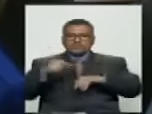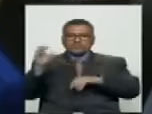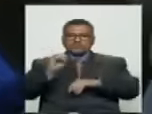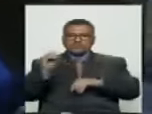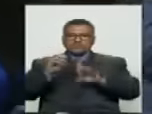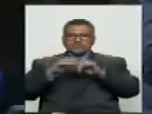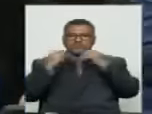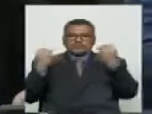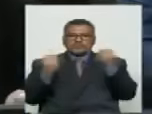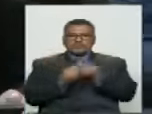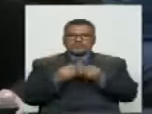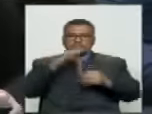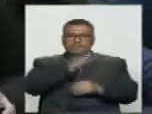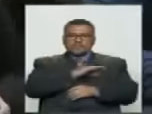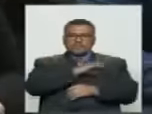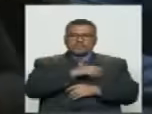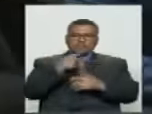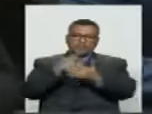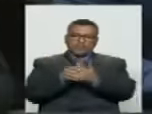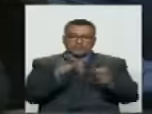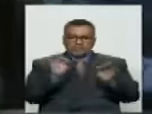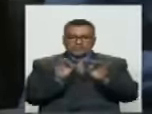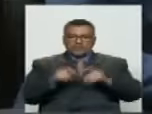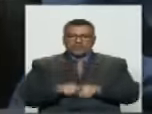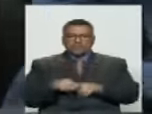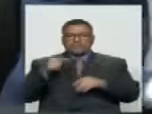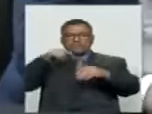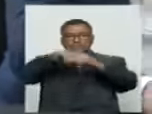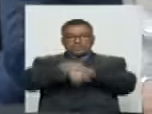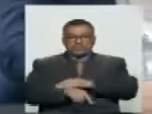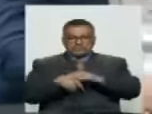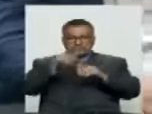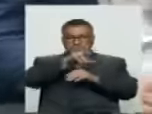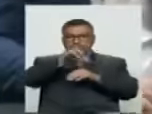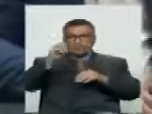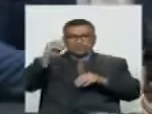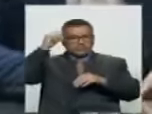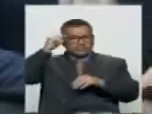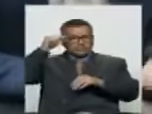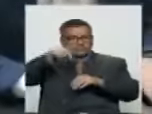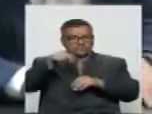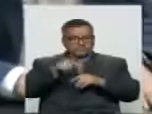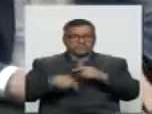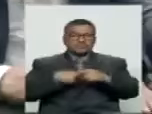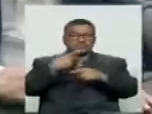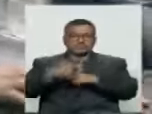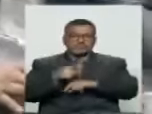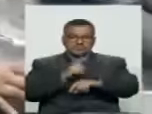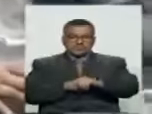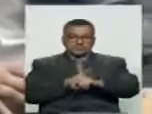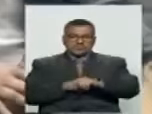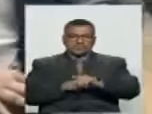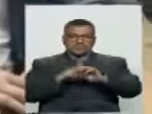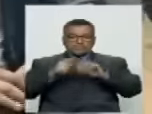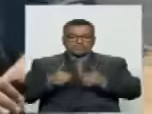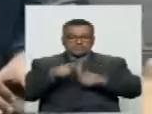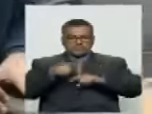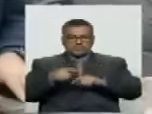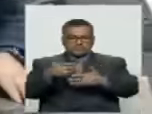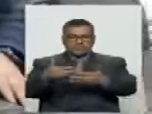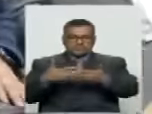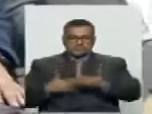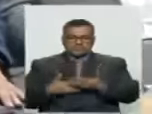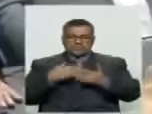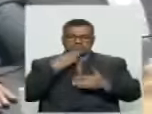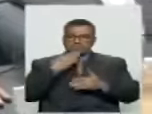u organización social sin fines de lucro dentro de los 30 días hábiles siguientes, contados a partir de la recepción de